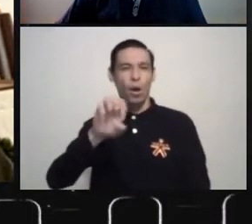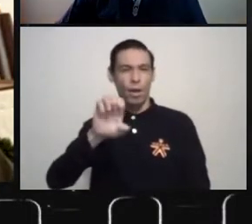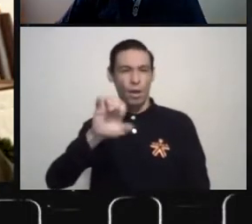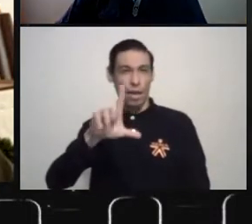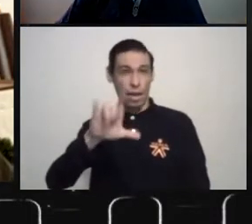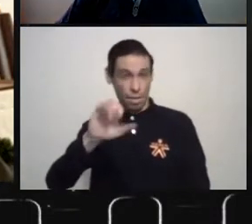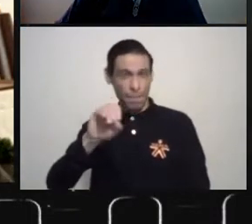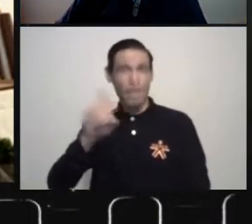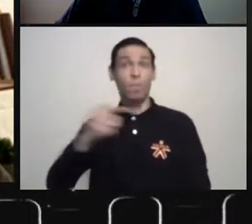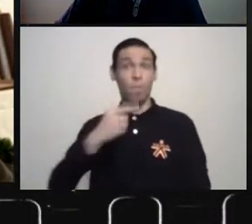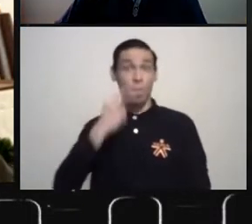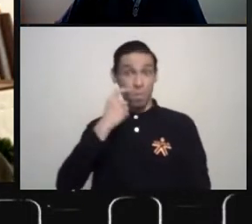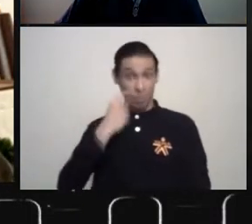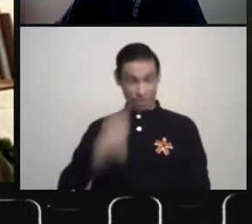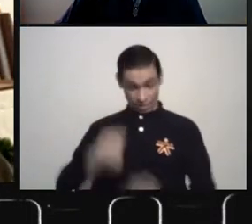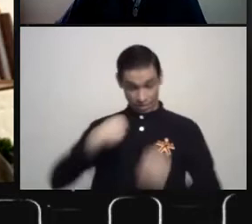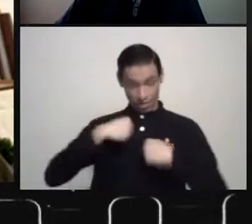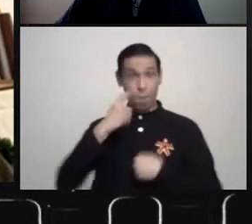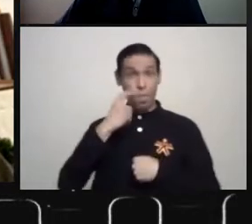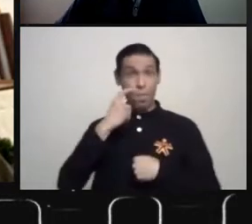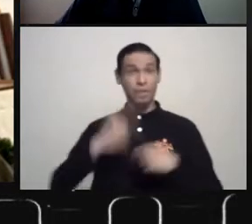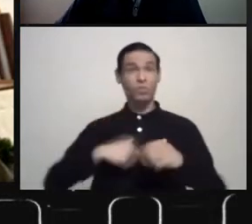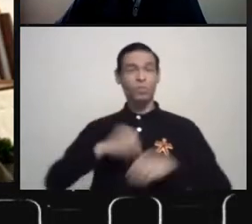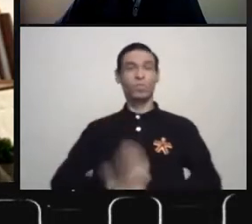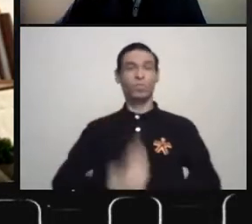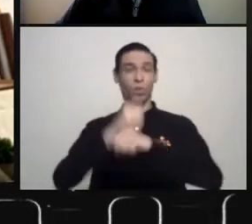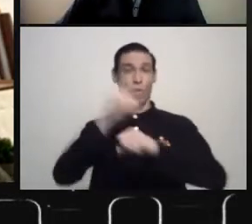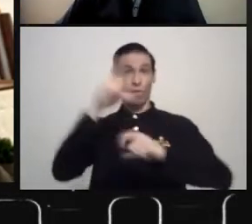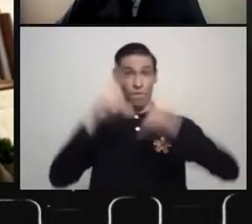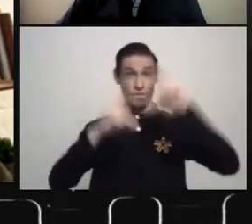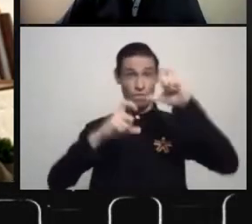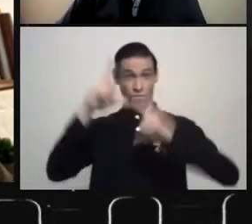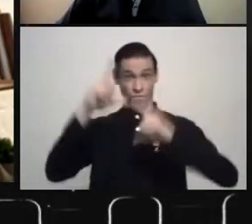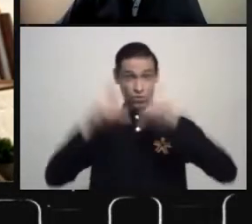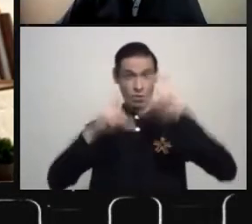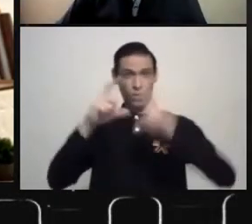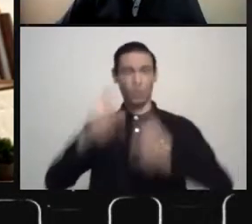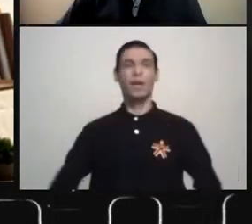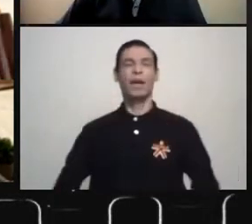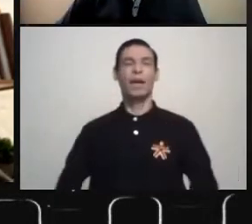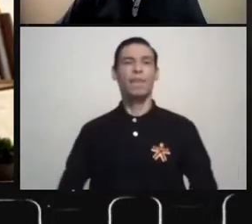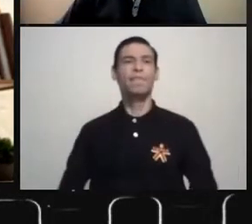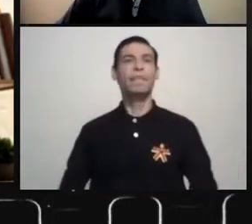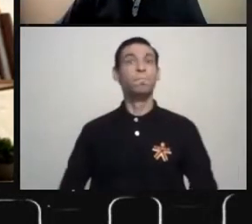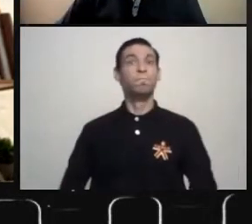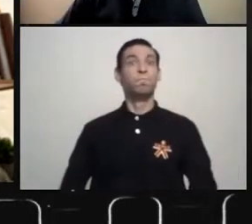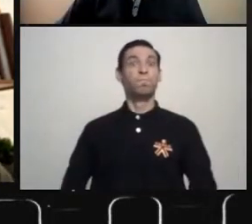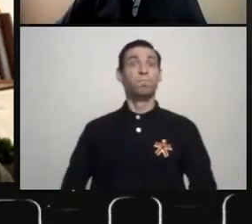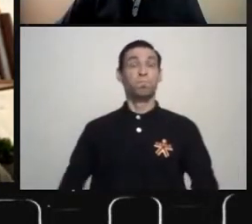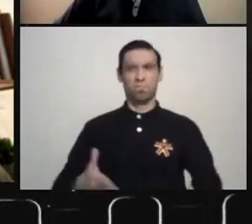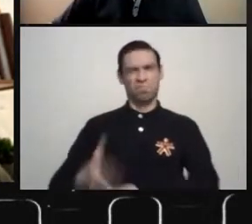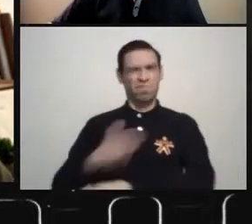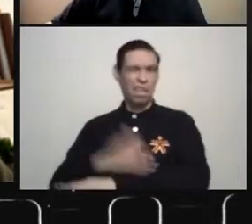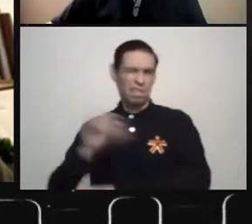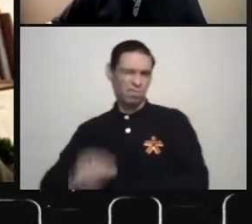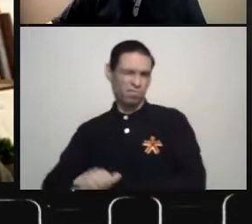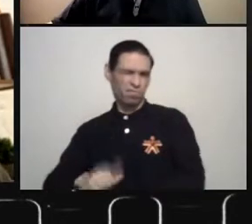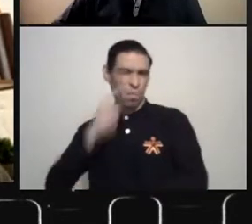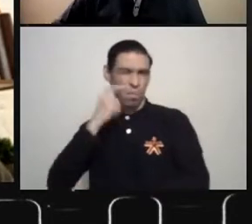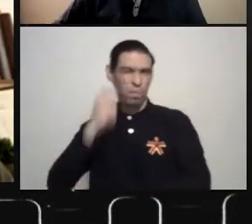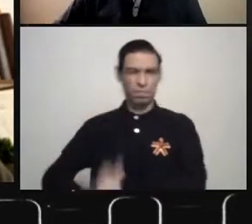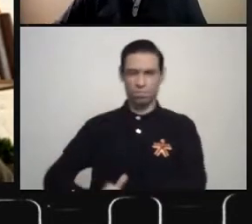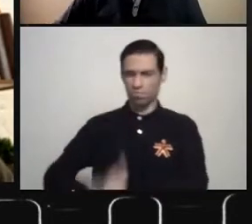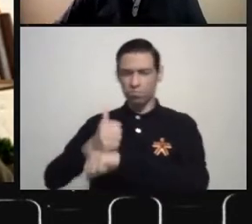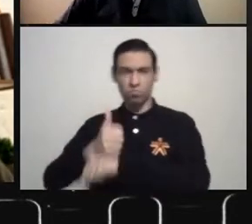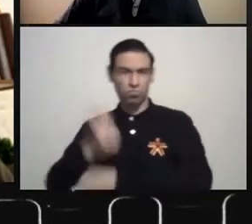de fotografía, pero mi papá ya había dirigido ficción, pero en el programa se aventó a eso. Y después mi papá está